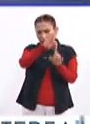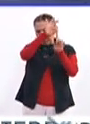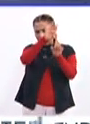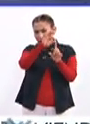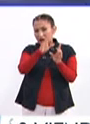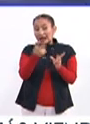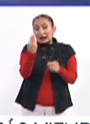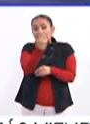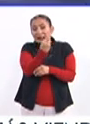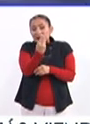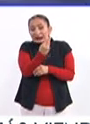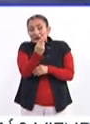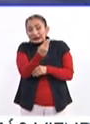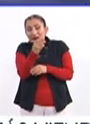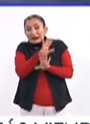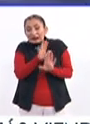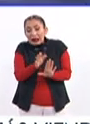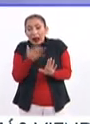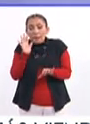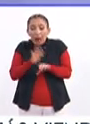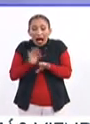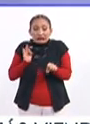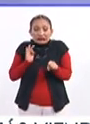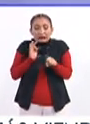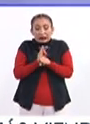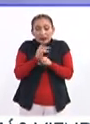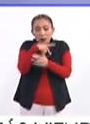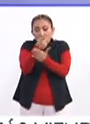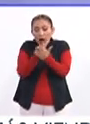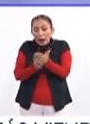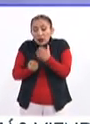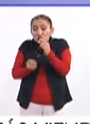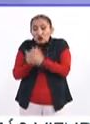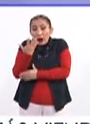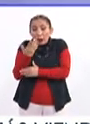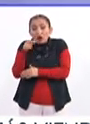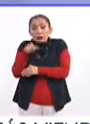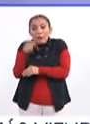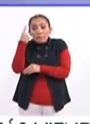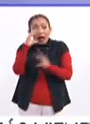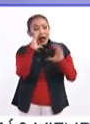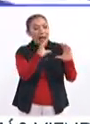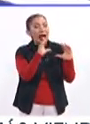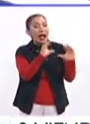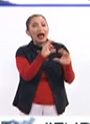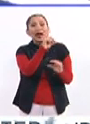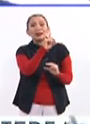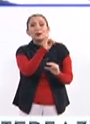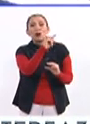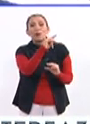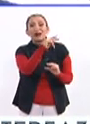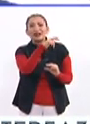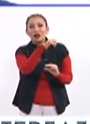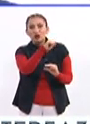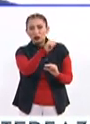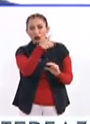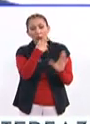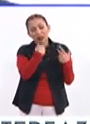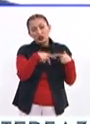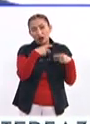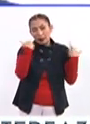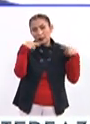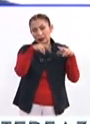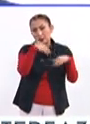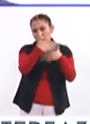es la necesidad de reforzar y de hacer programas de actualización, de formación en diplomacia cultural. Claro. ¿Por qué? Porque